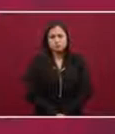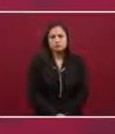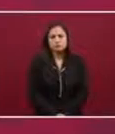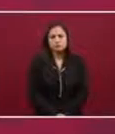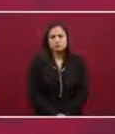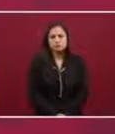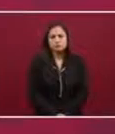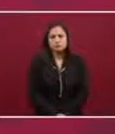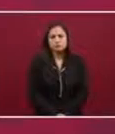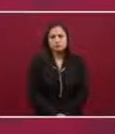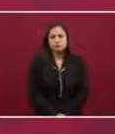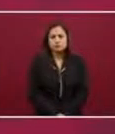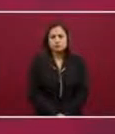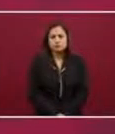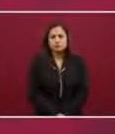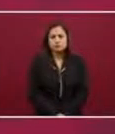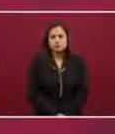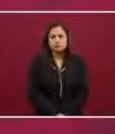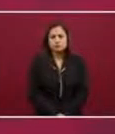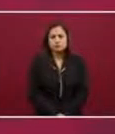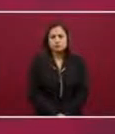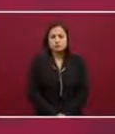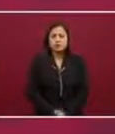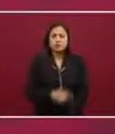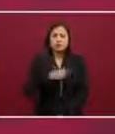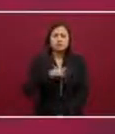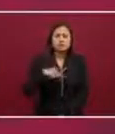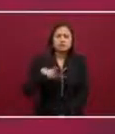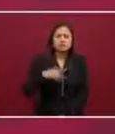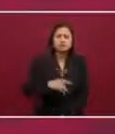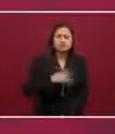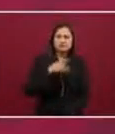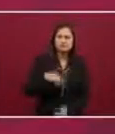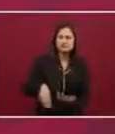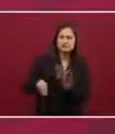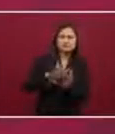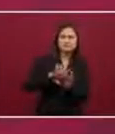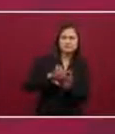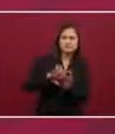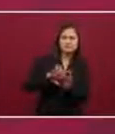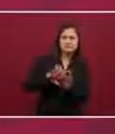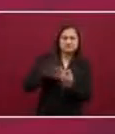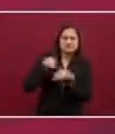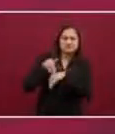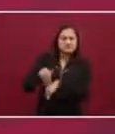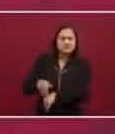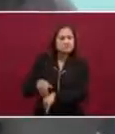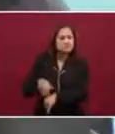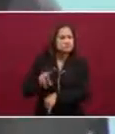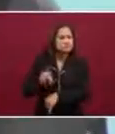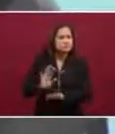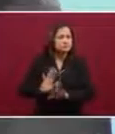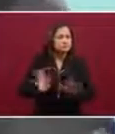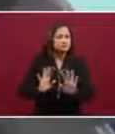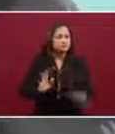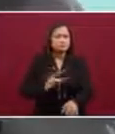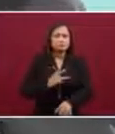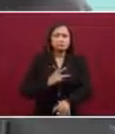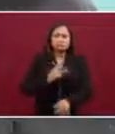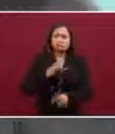ninguna provocación hoy vamos a actuar con prudencia con